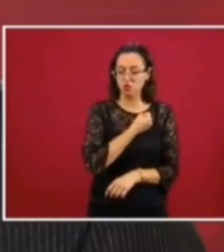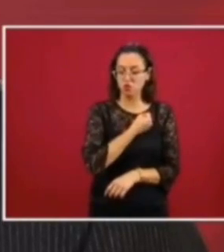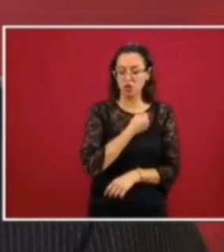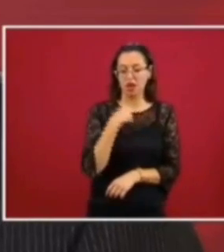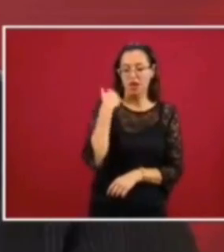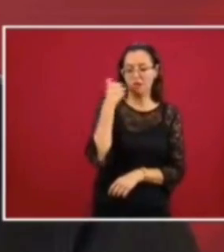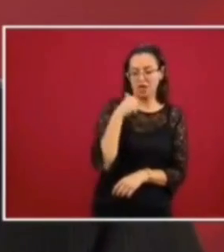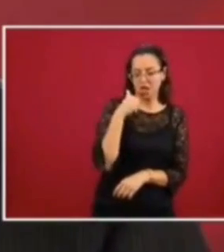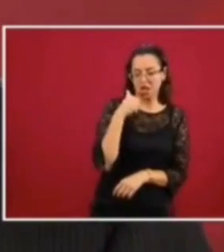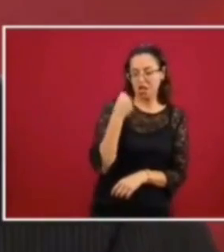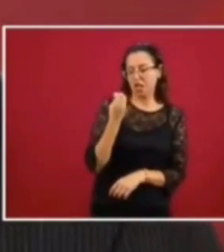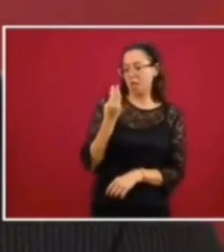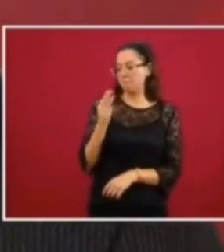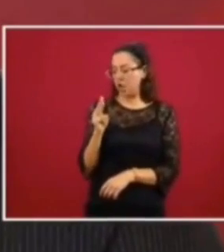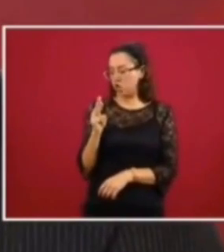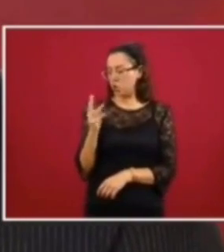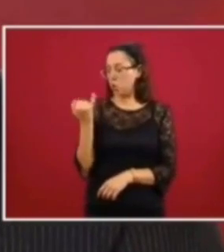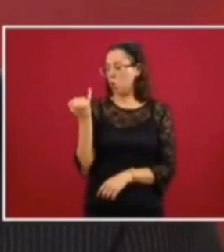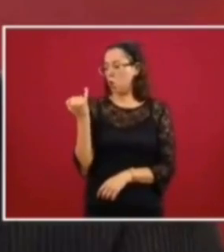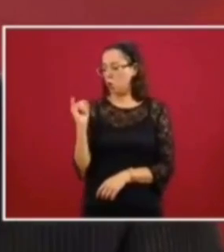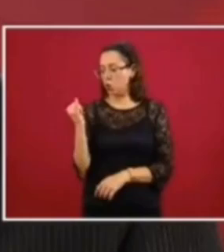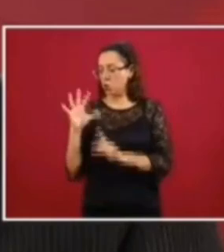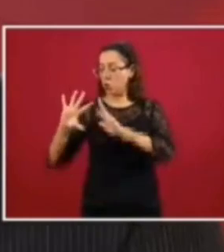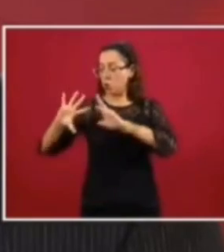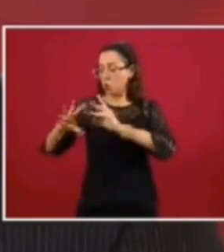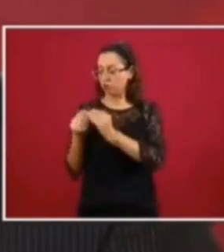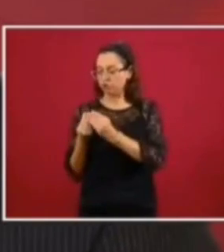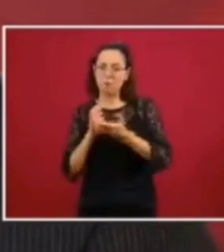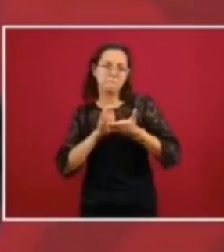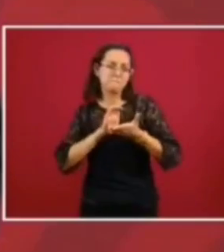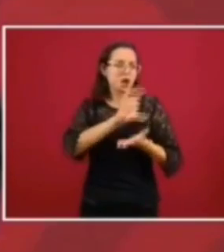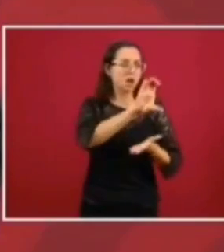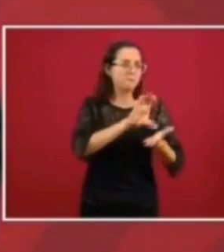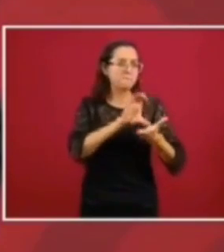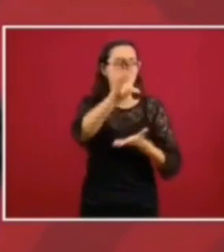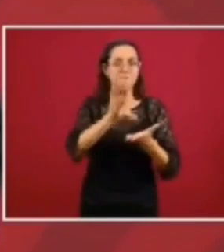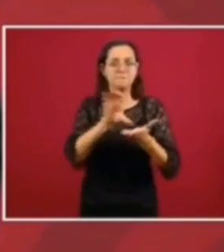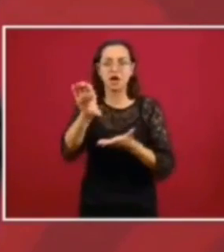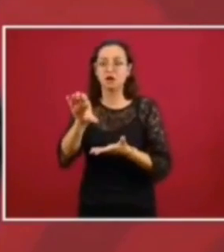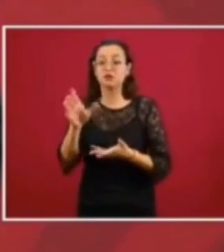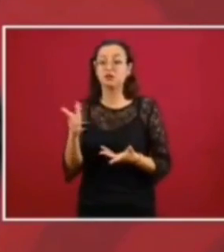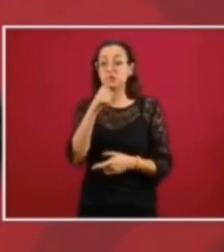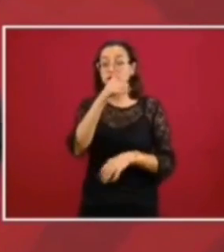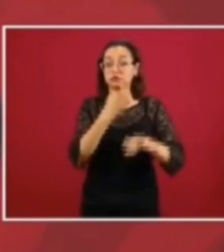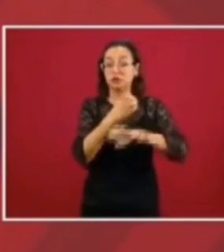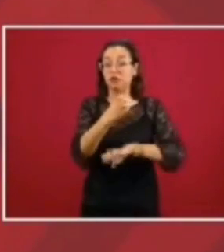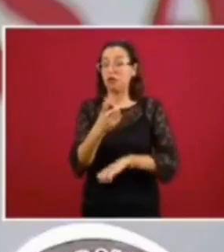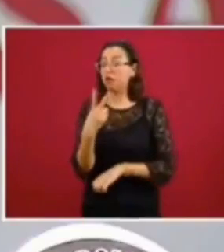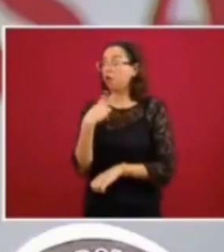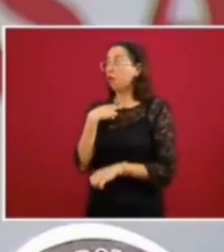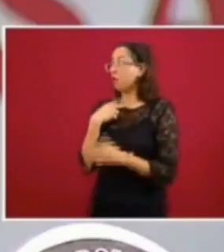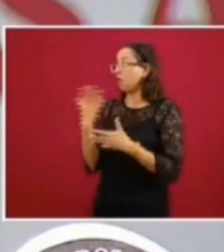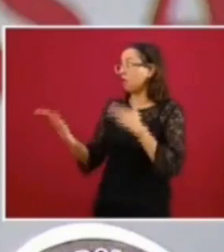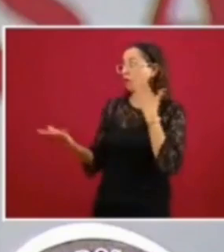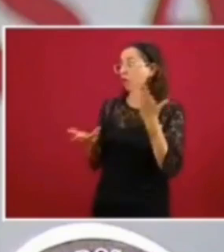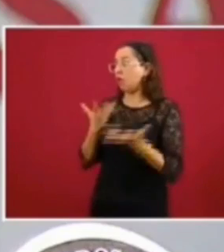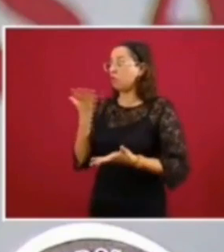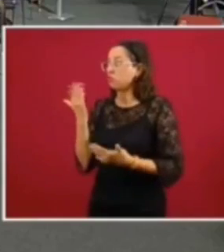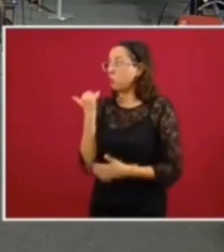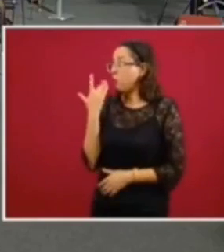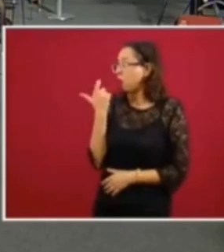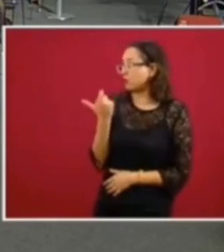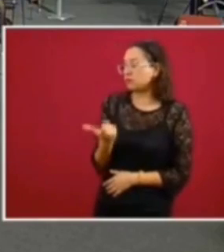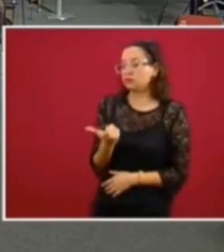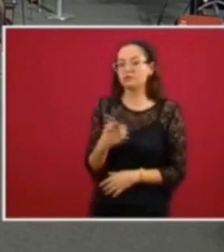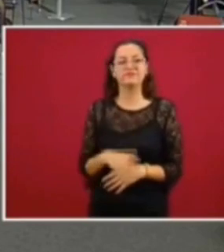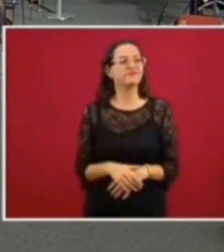O sea, para que no se vaya a decir que no tienen ¿Están pidiendo los fondos, recursos